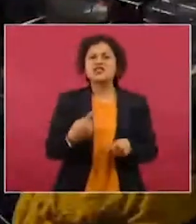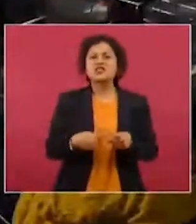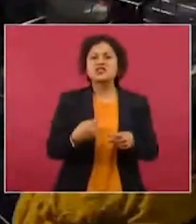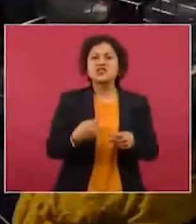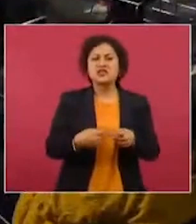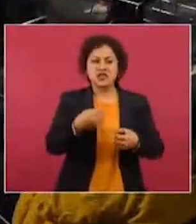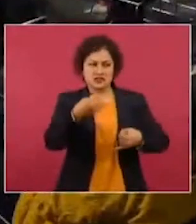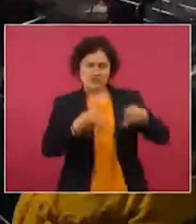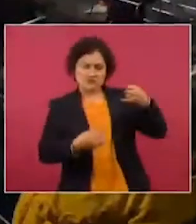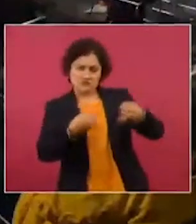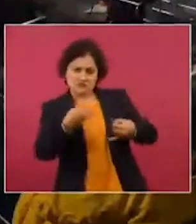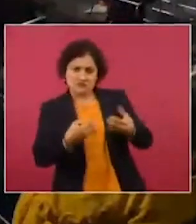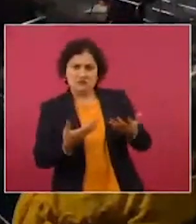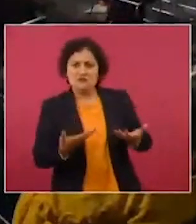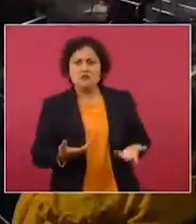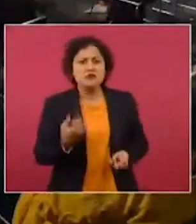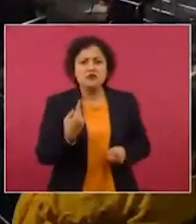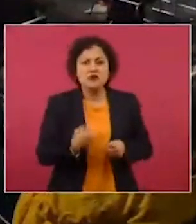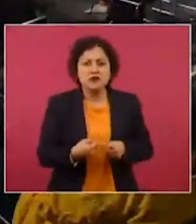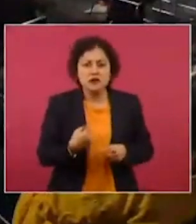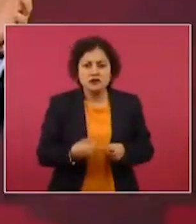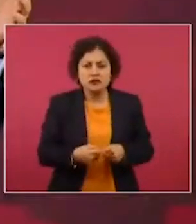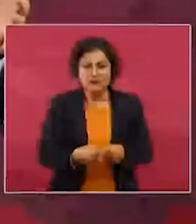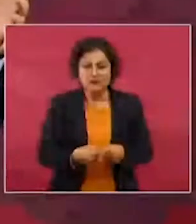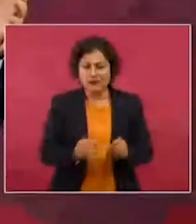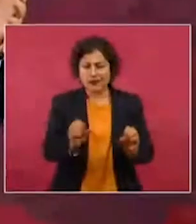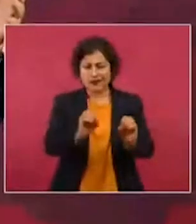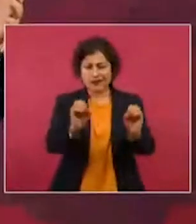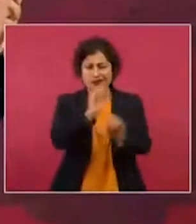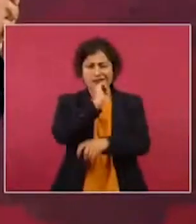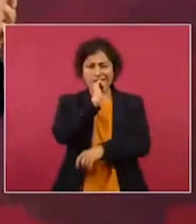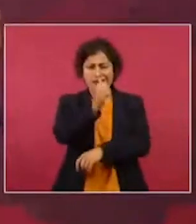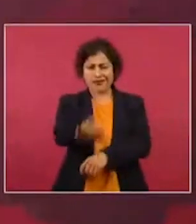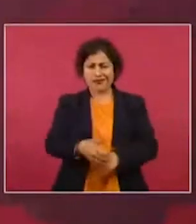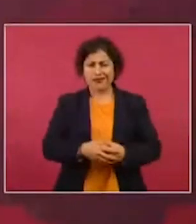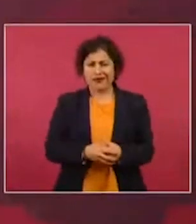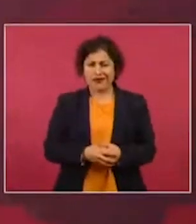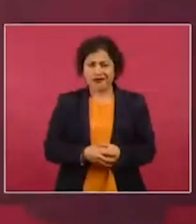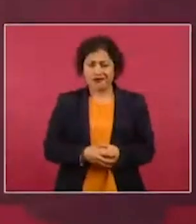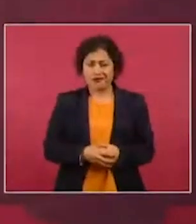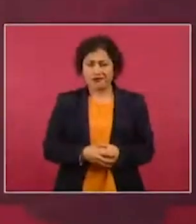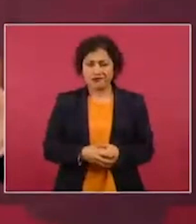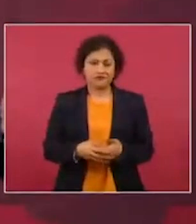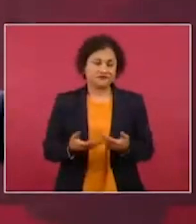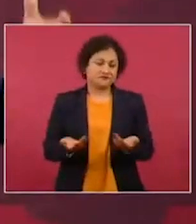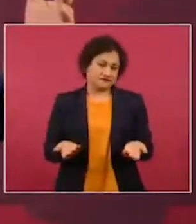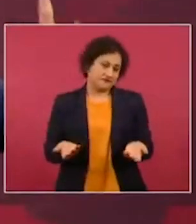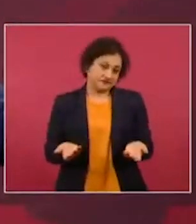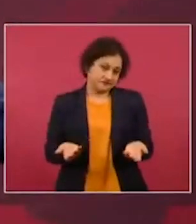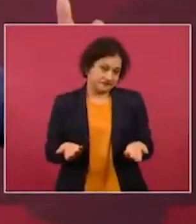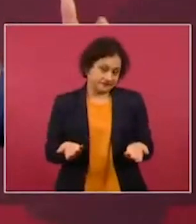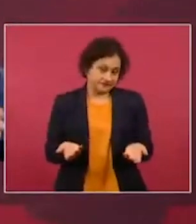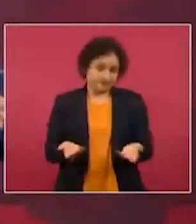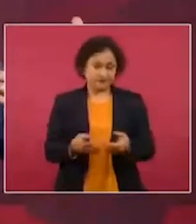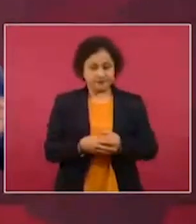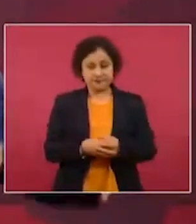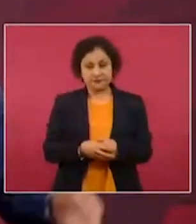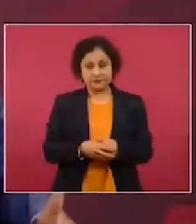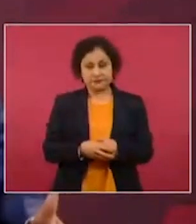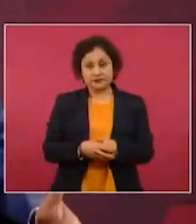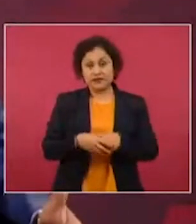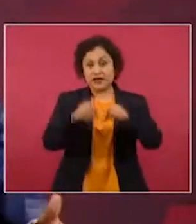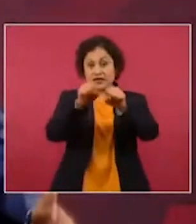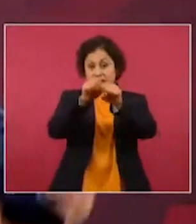varios temas salieron a la luz se pusieron sobre la mesa como el de Genaro García Luna se le pregunta al presidente se habrá algunas